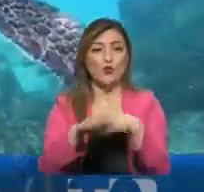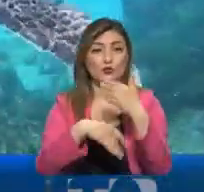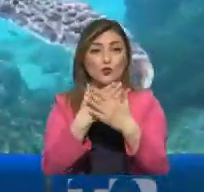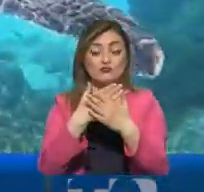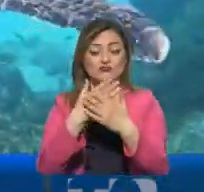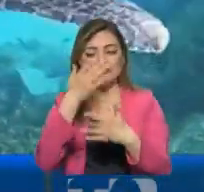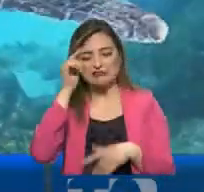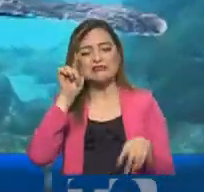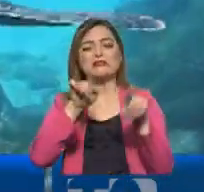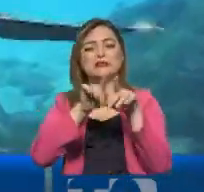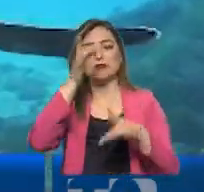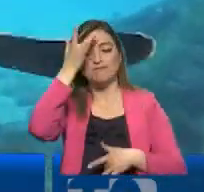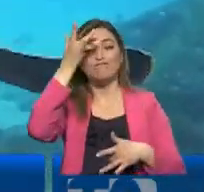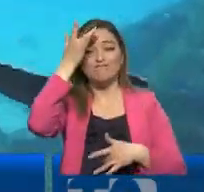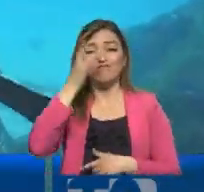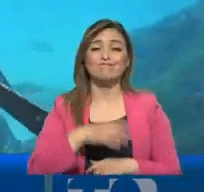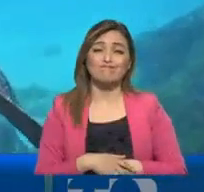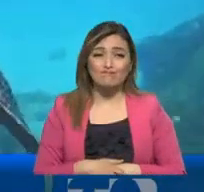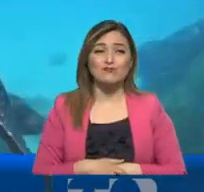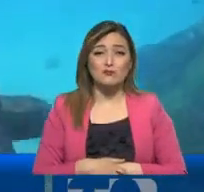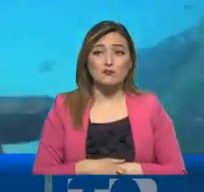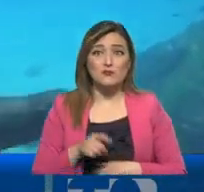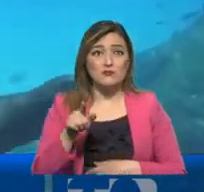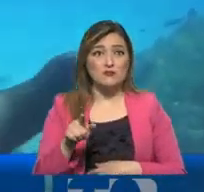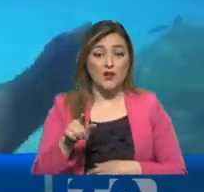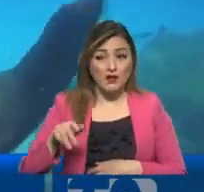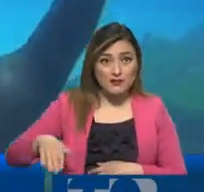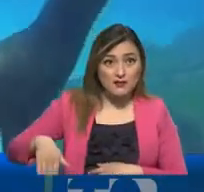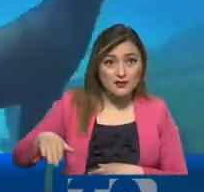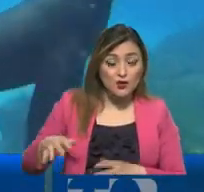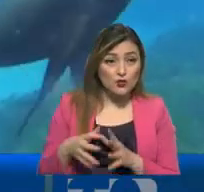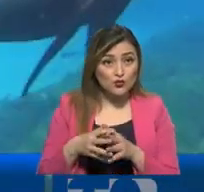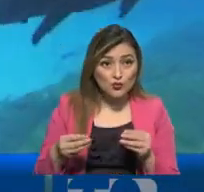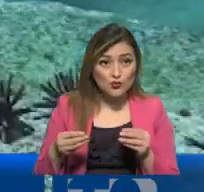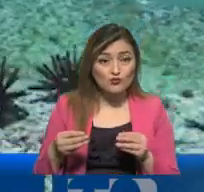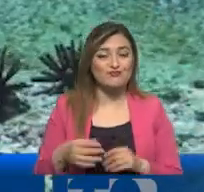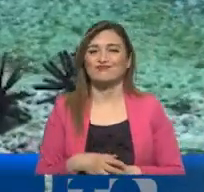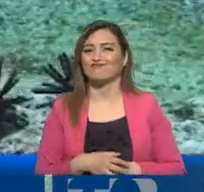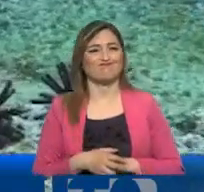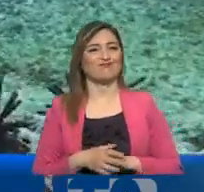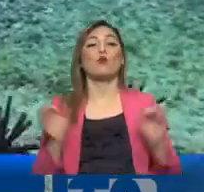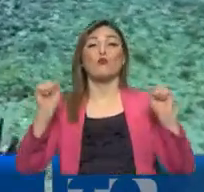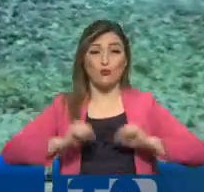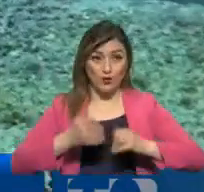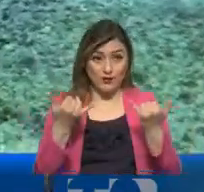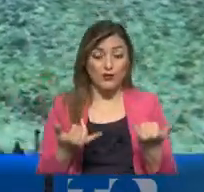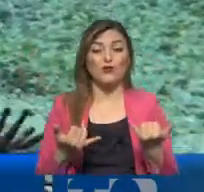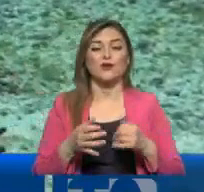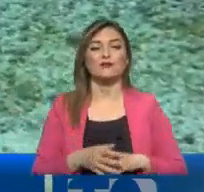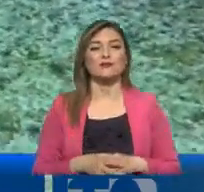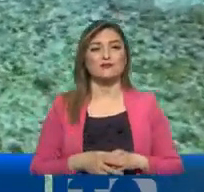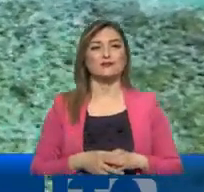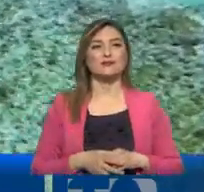está enfermo, también todos coinciden en que no es tarde para remediar el daño que la humanidad está causando a los